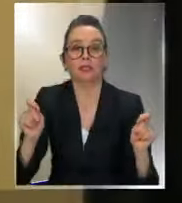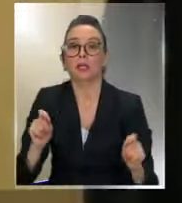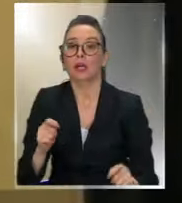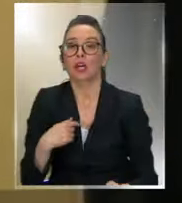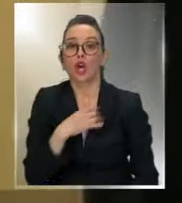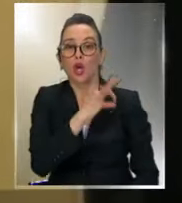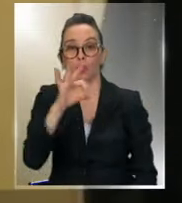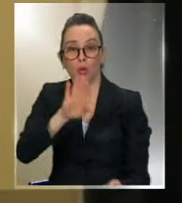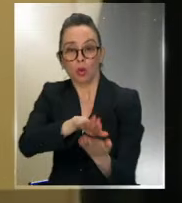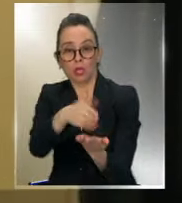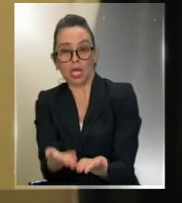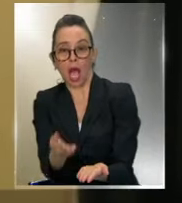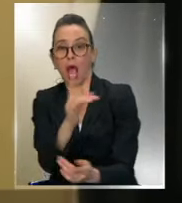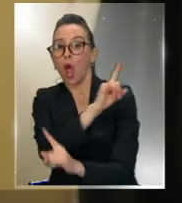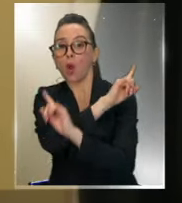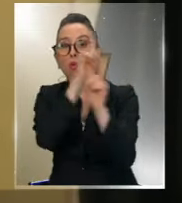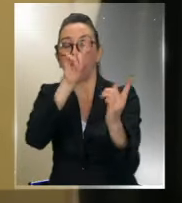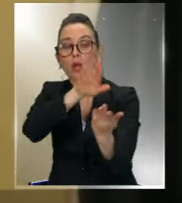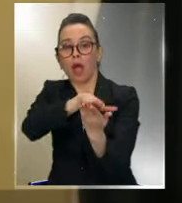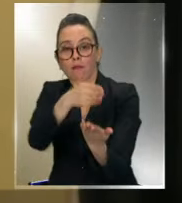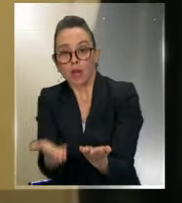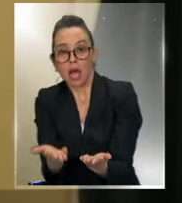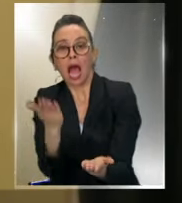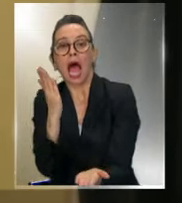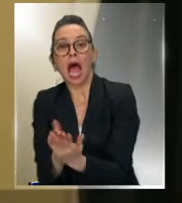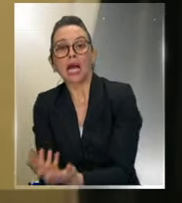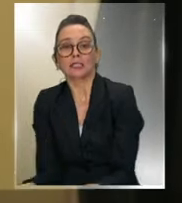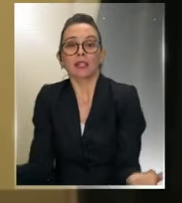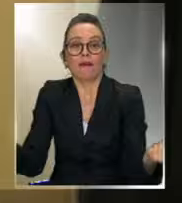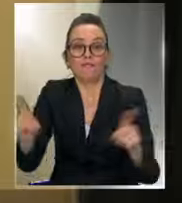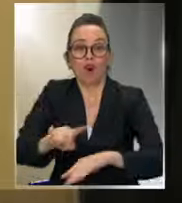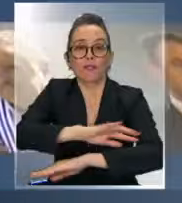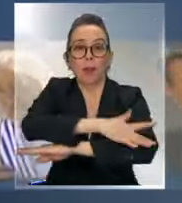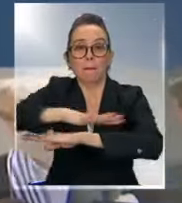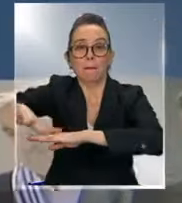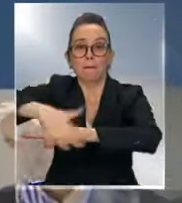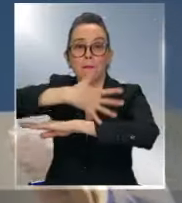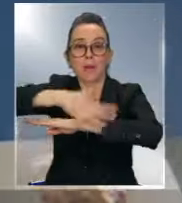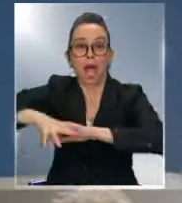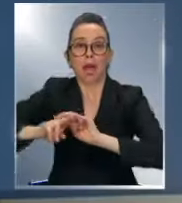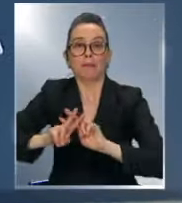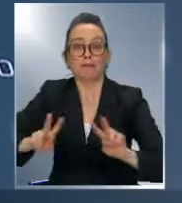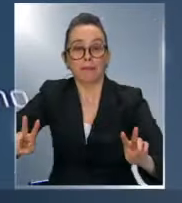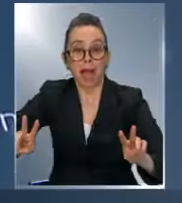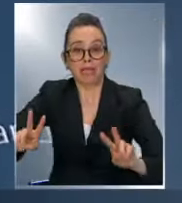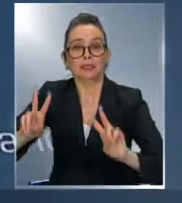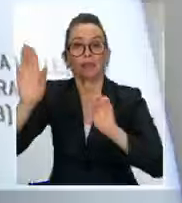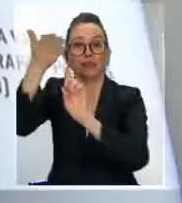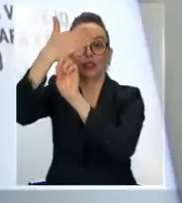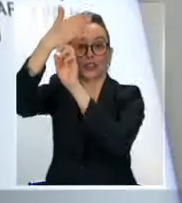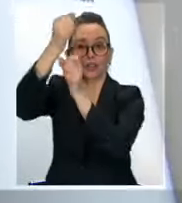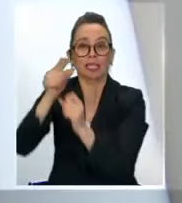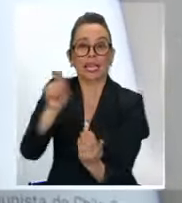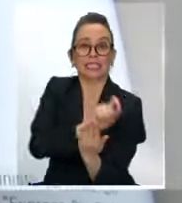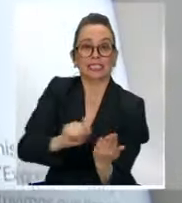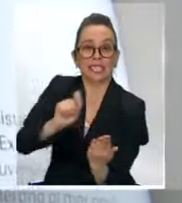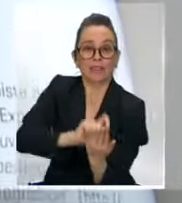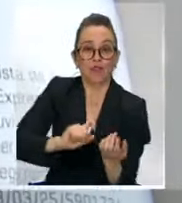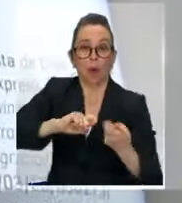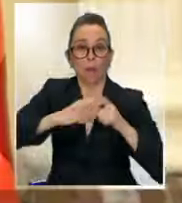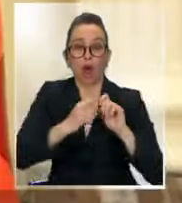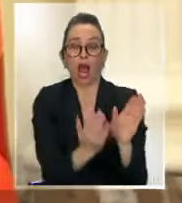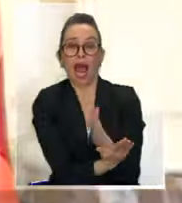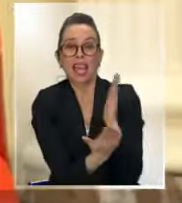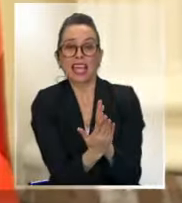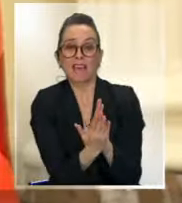y nunca claudicará hasta volver al Pacífico con soberanía. Su polémico libro del mar se convertiría en